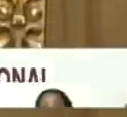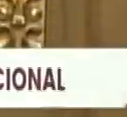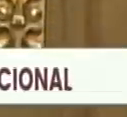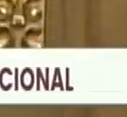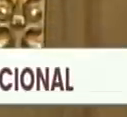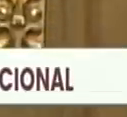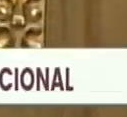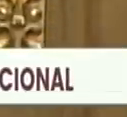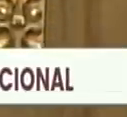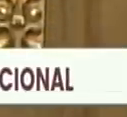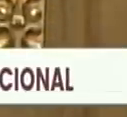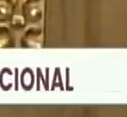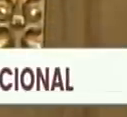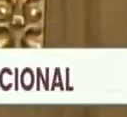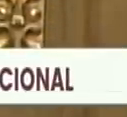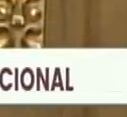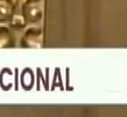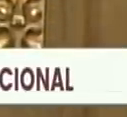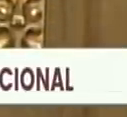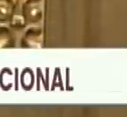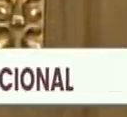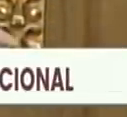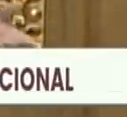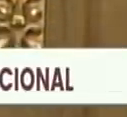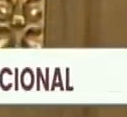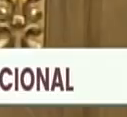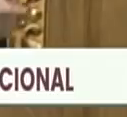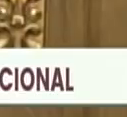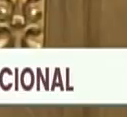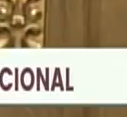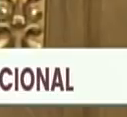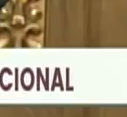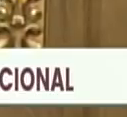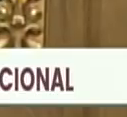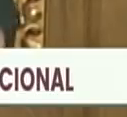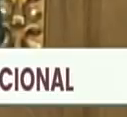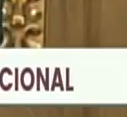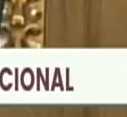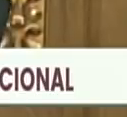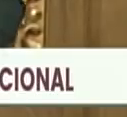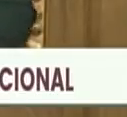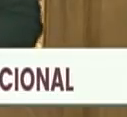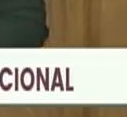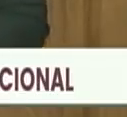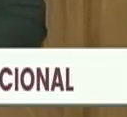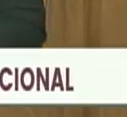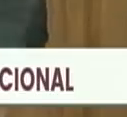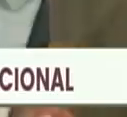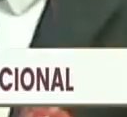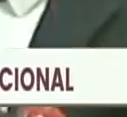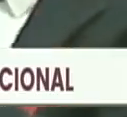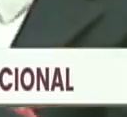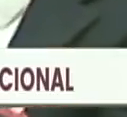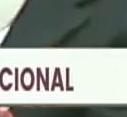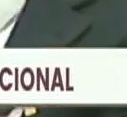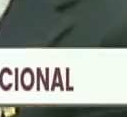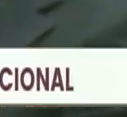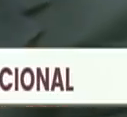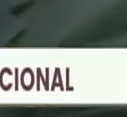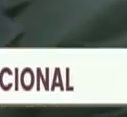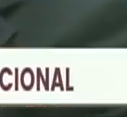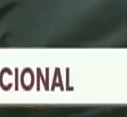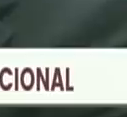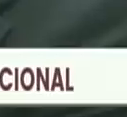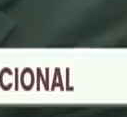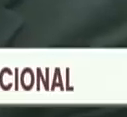corrupción, narcotráfico, el principal aliado y amigo tiene que ser el pueblo, el país, la nación como